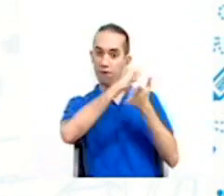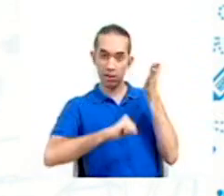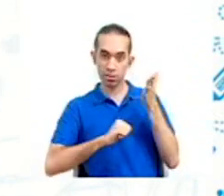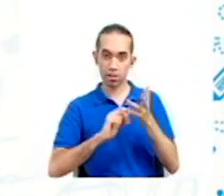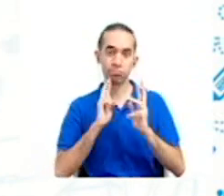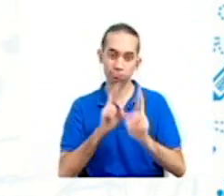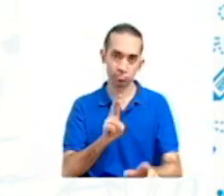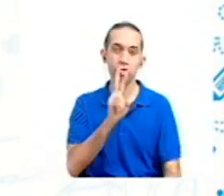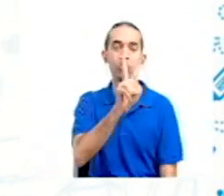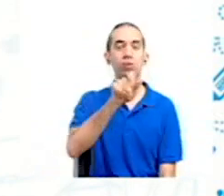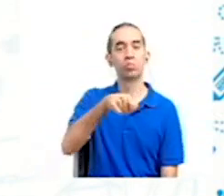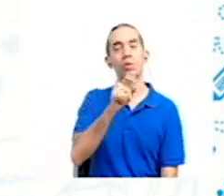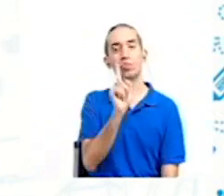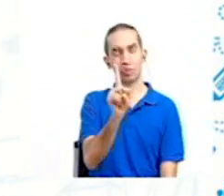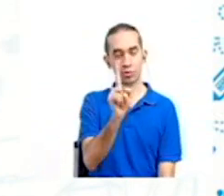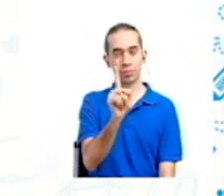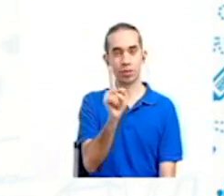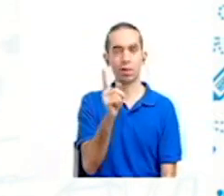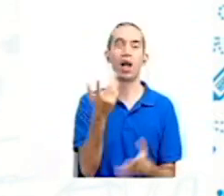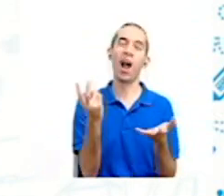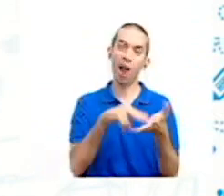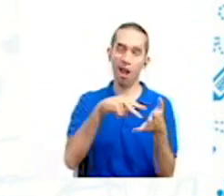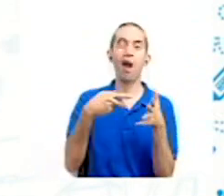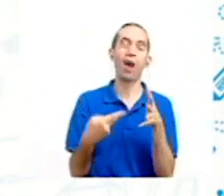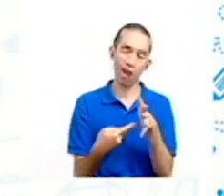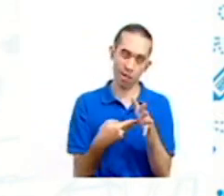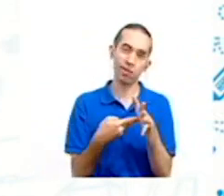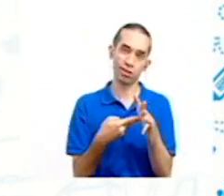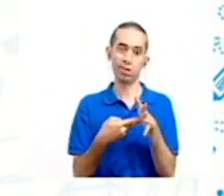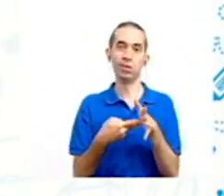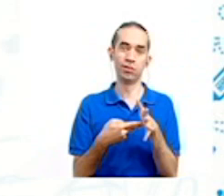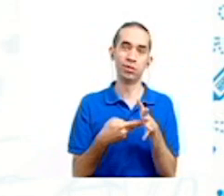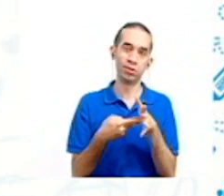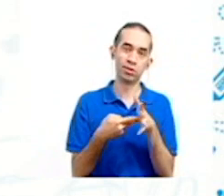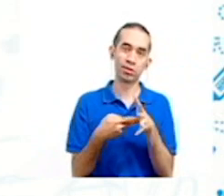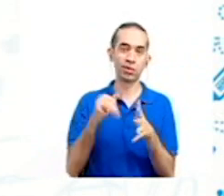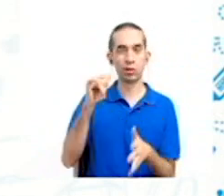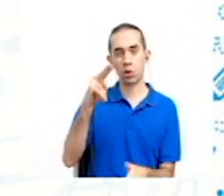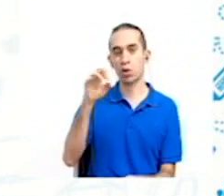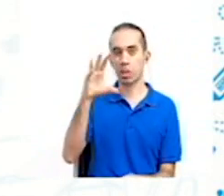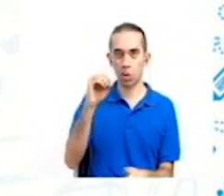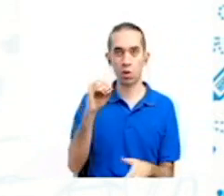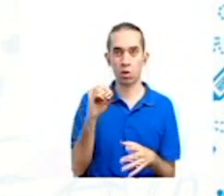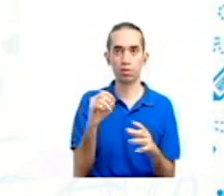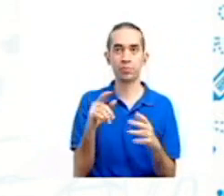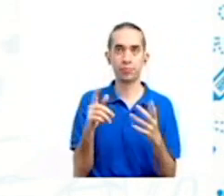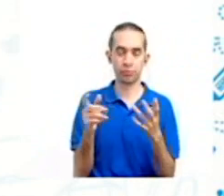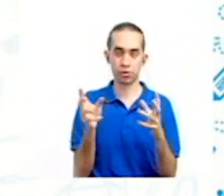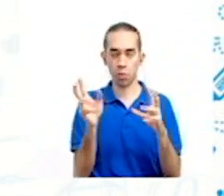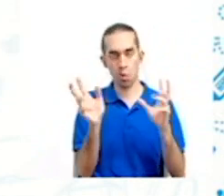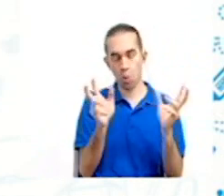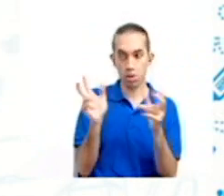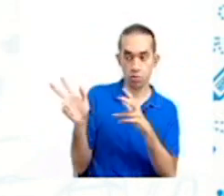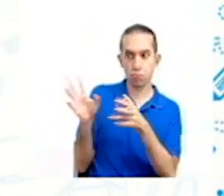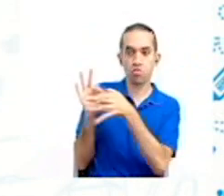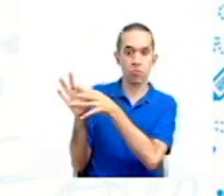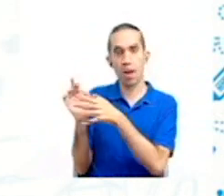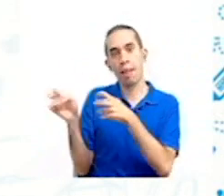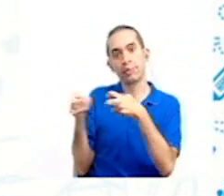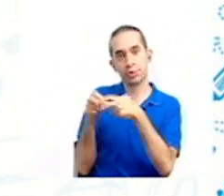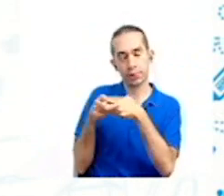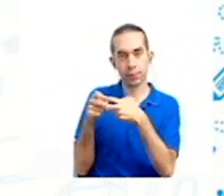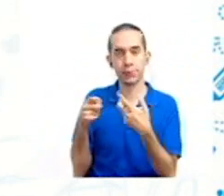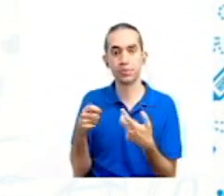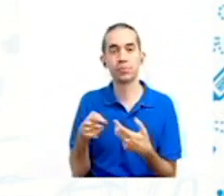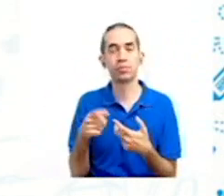es de 2,1. Eso significa que es un compuesto iónico y se debe a ese valor. Cuando el número de la